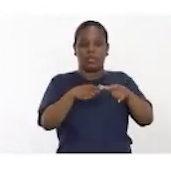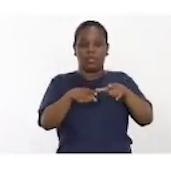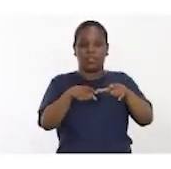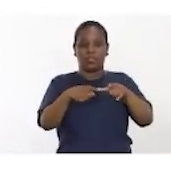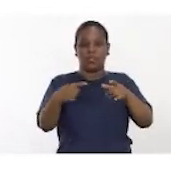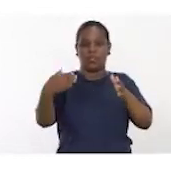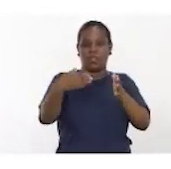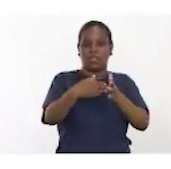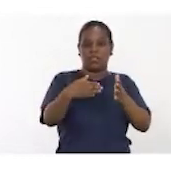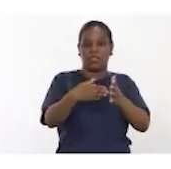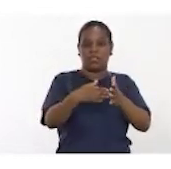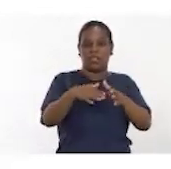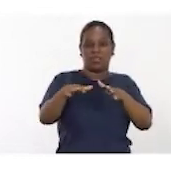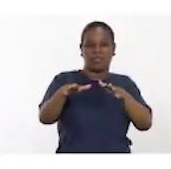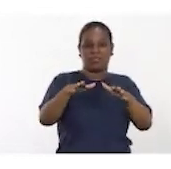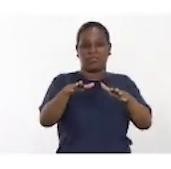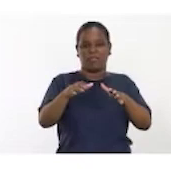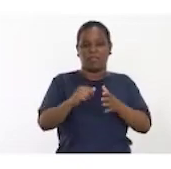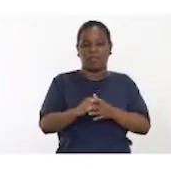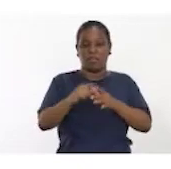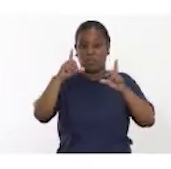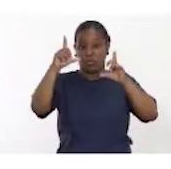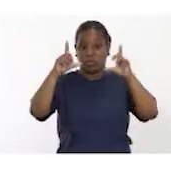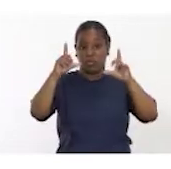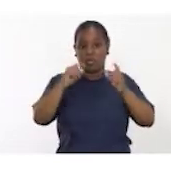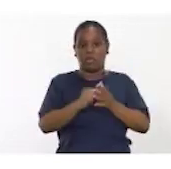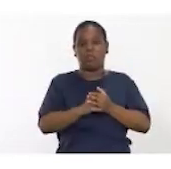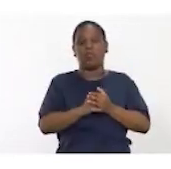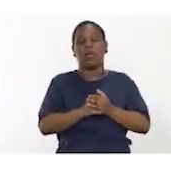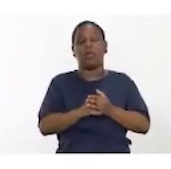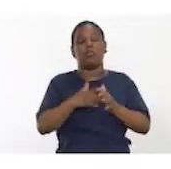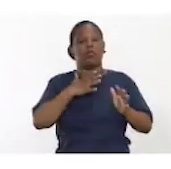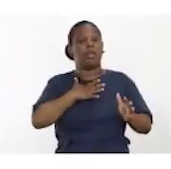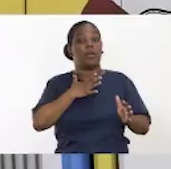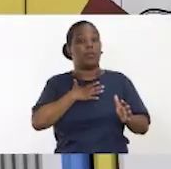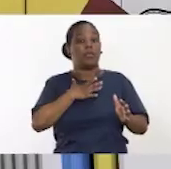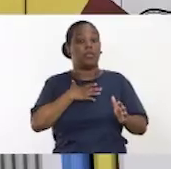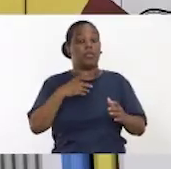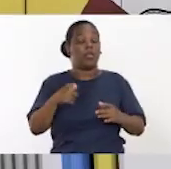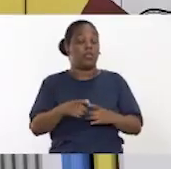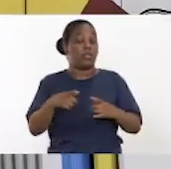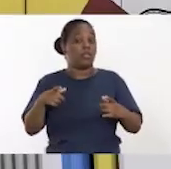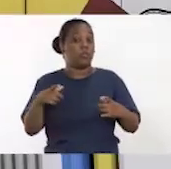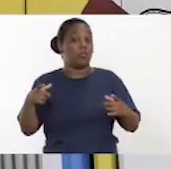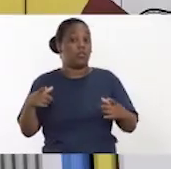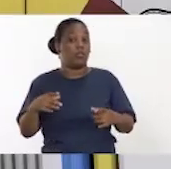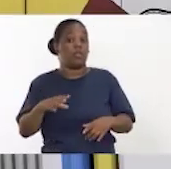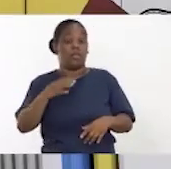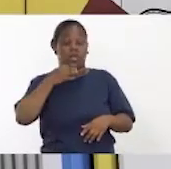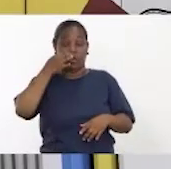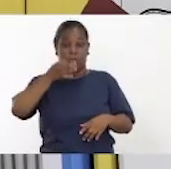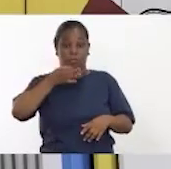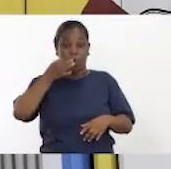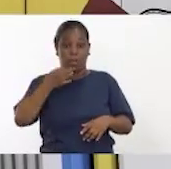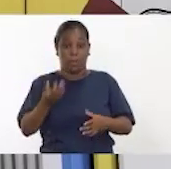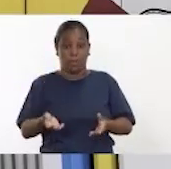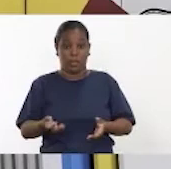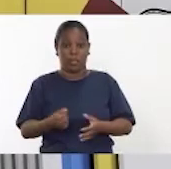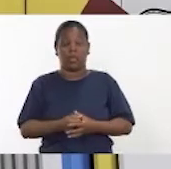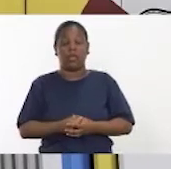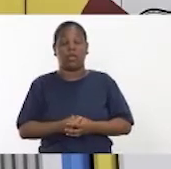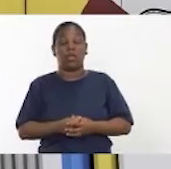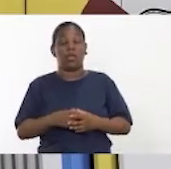interferencia, difracción. Esas son las propiedades de las ondas que vamos a tratar con